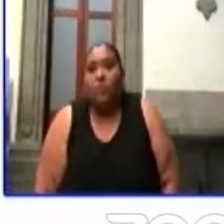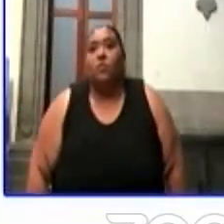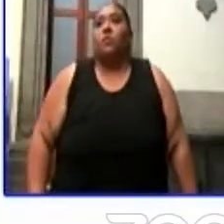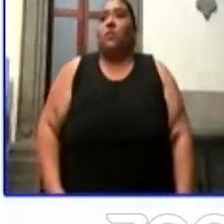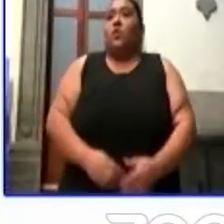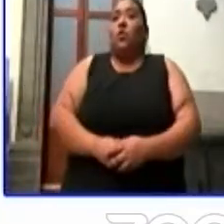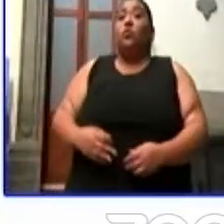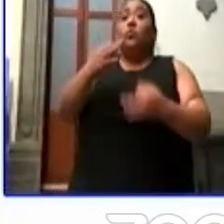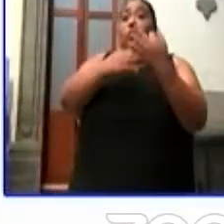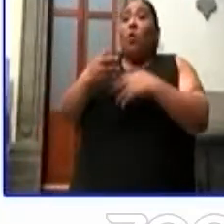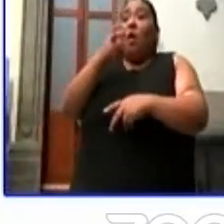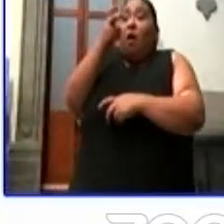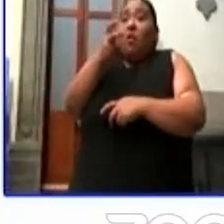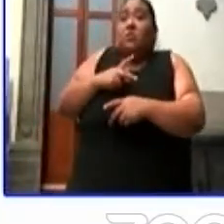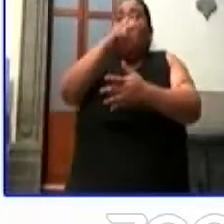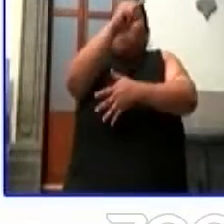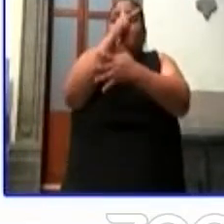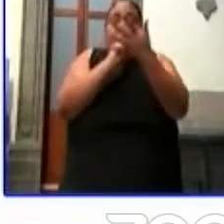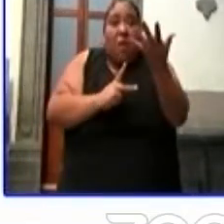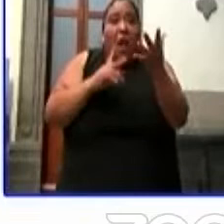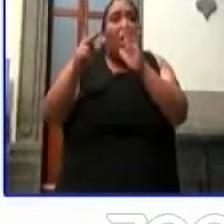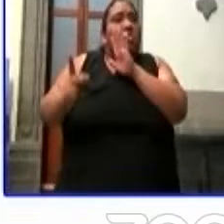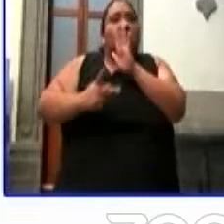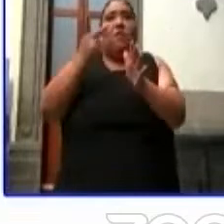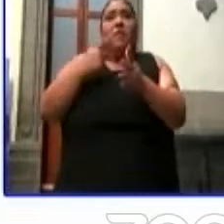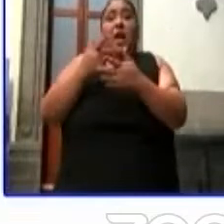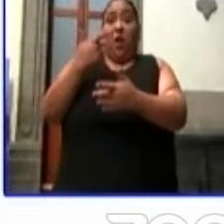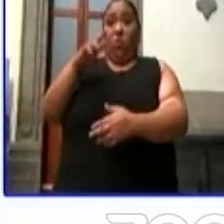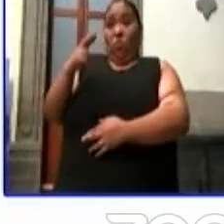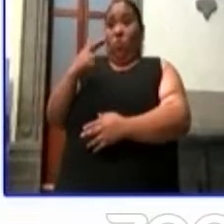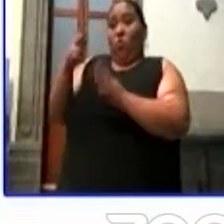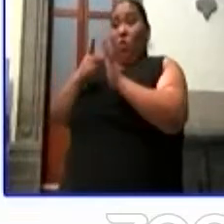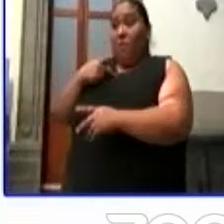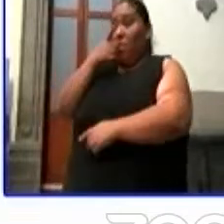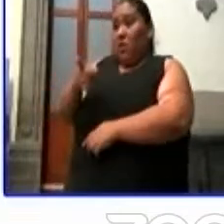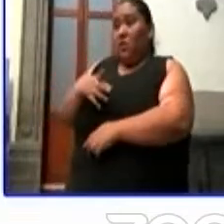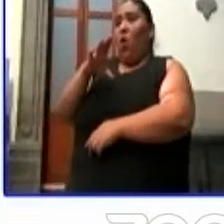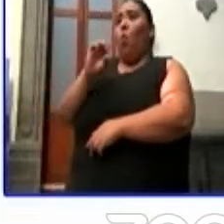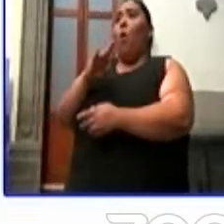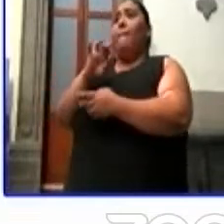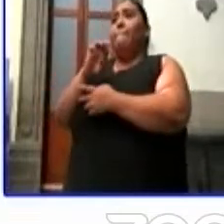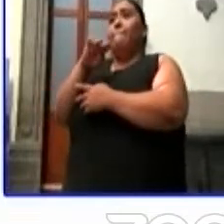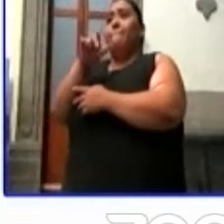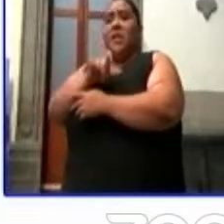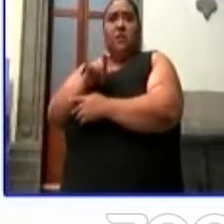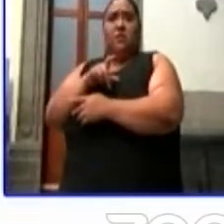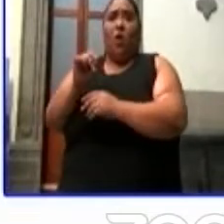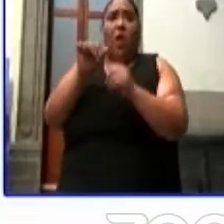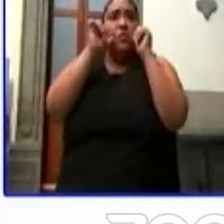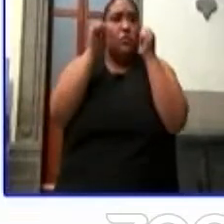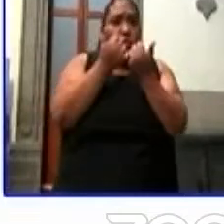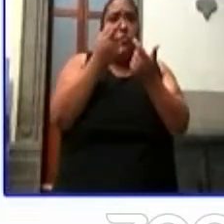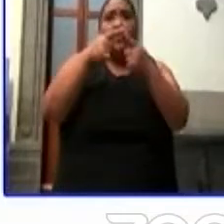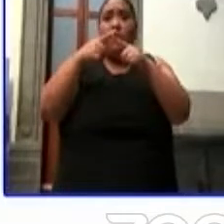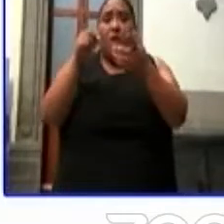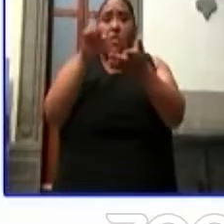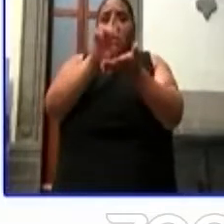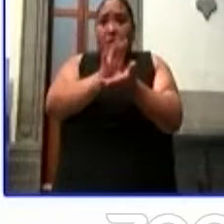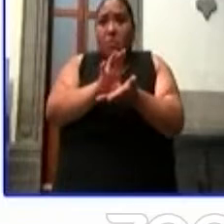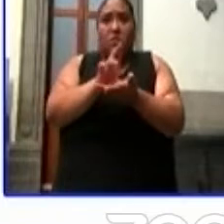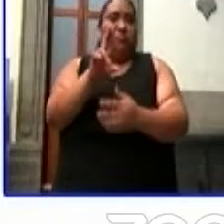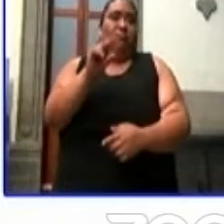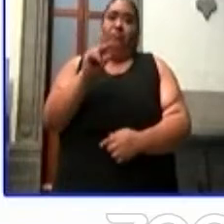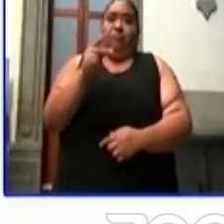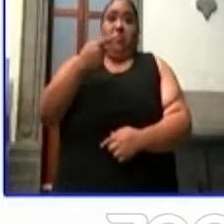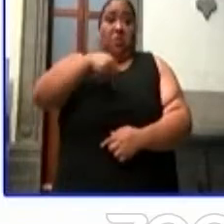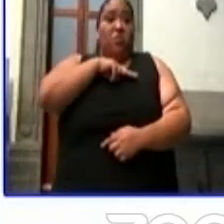plan, vuelvo y repito, no le toca a Coamex, no les toca a la sociedad civil, pero más sin en cambio decidimos